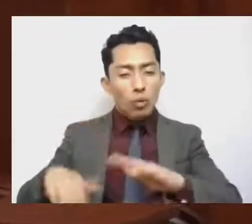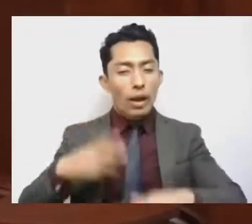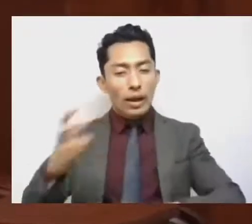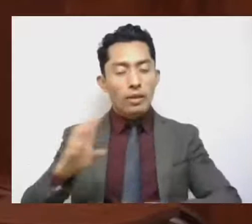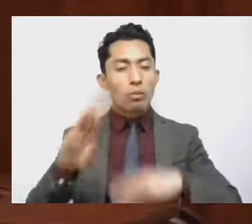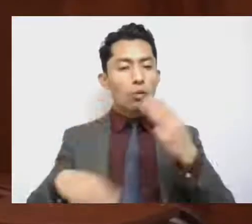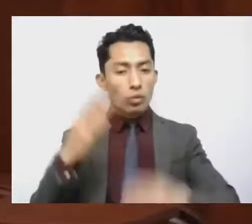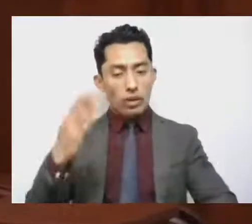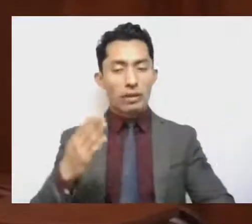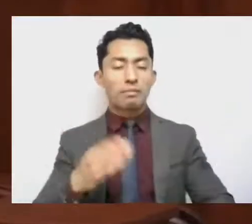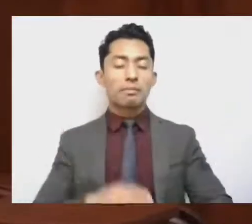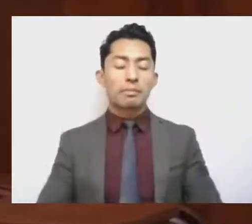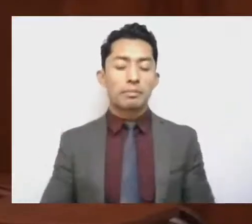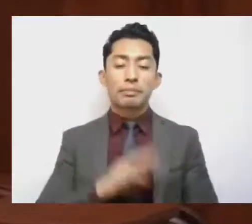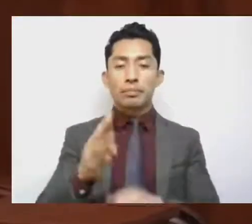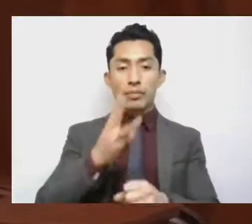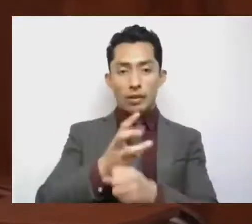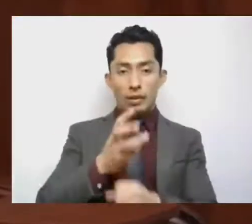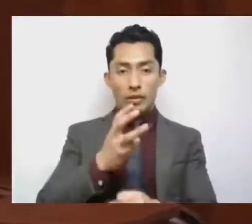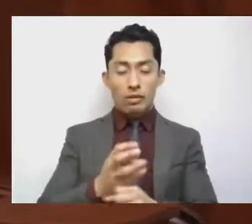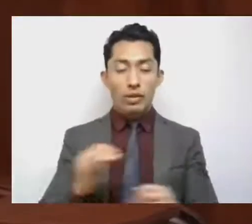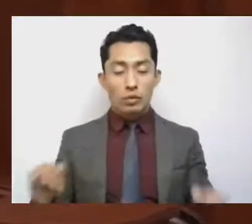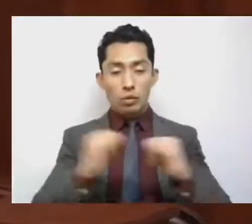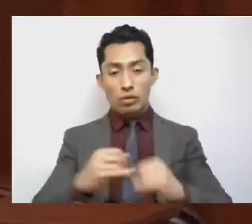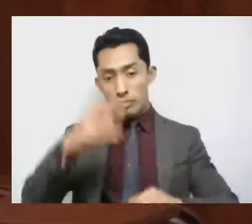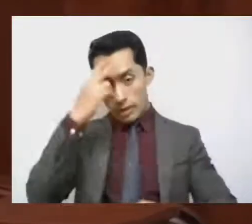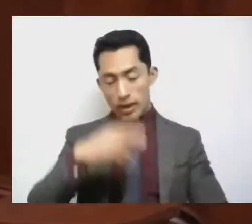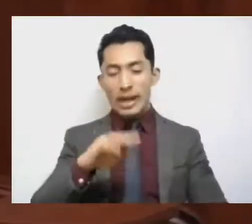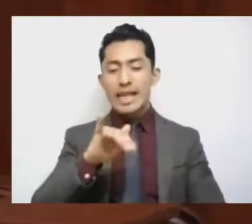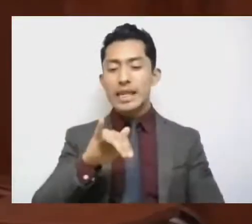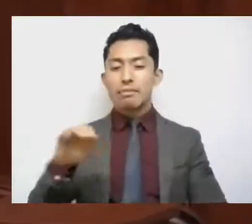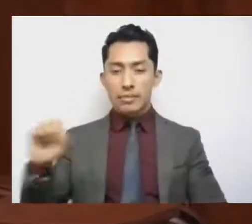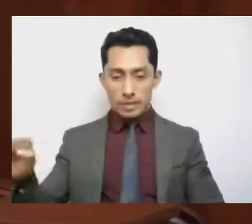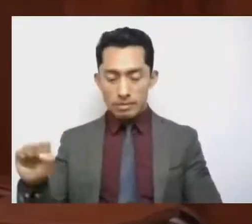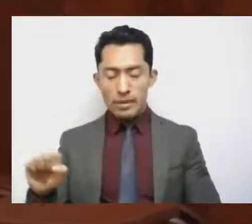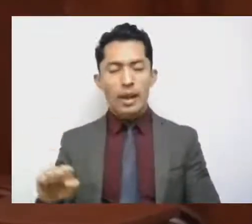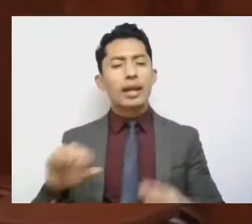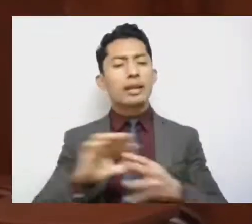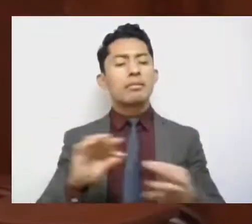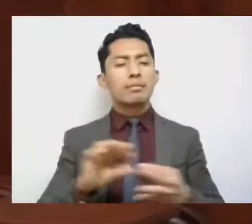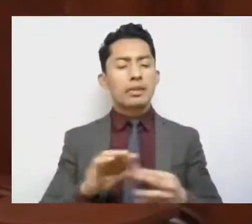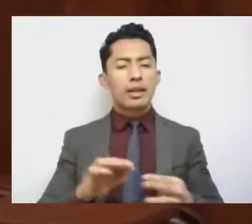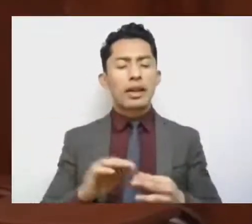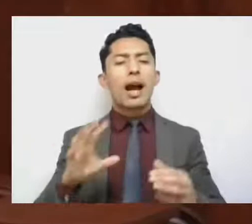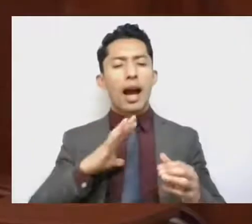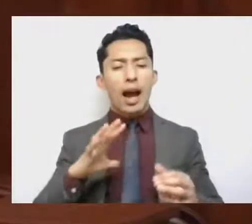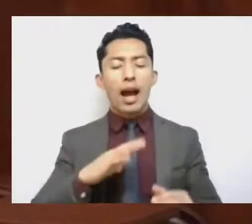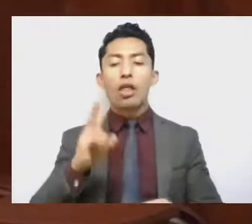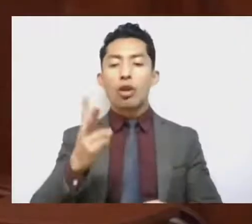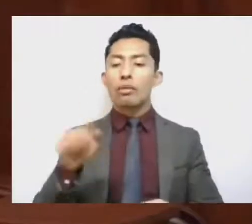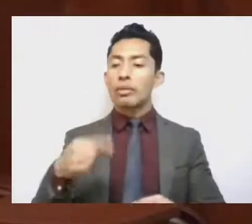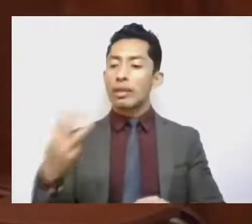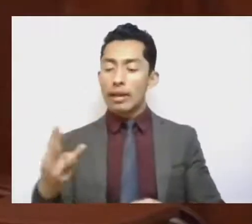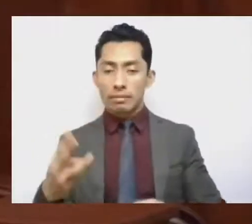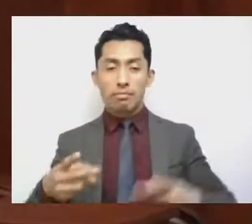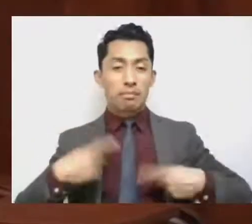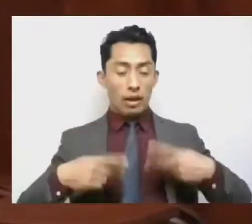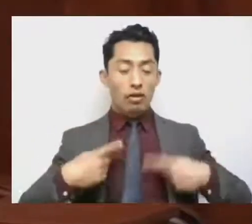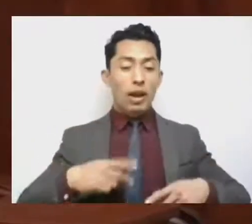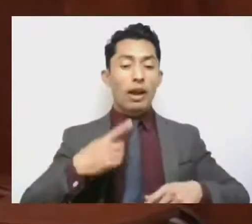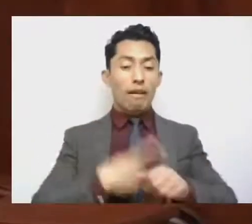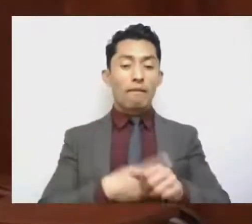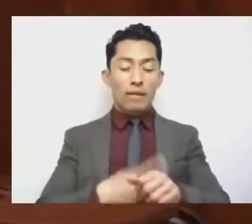mundial. Tercero, el Instituto Mexicano de Seguro Social atiende a más de 2/3 del total de los pacientes en